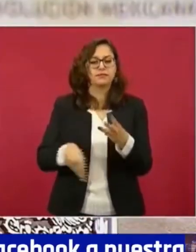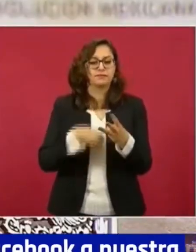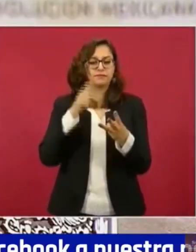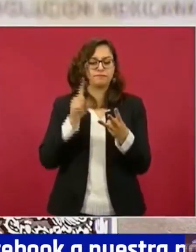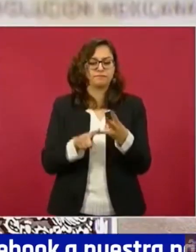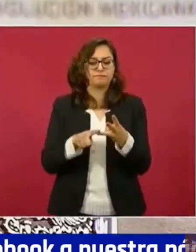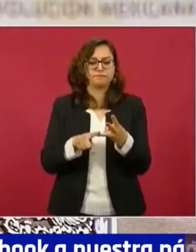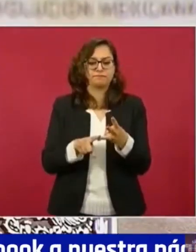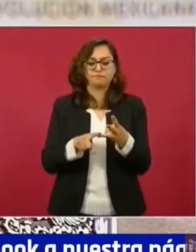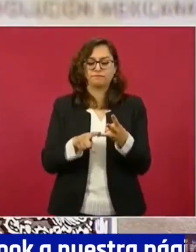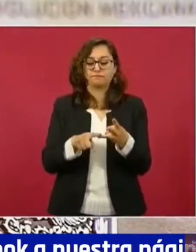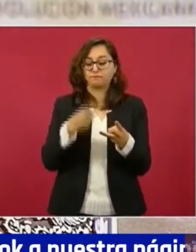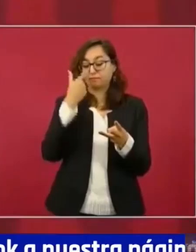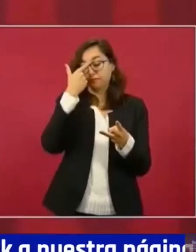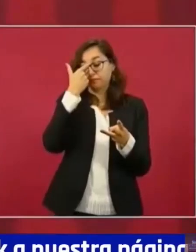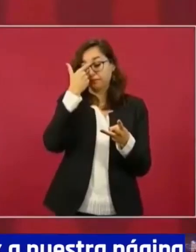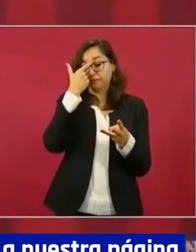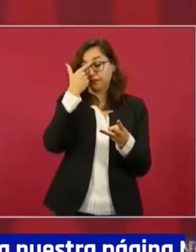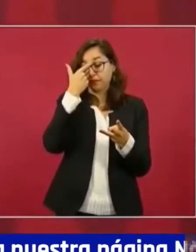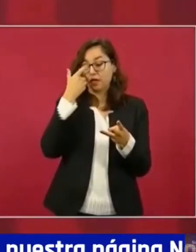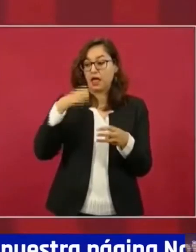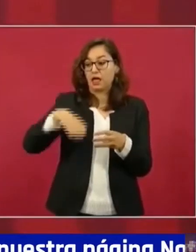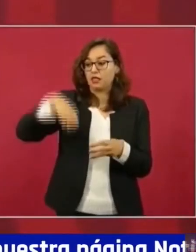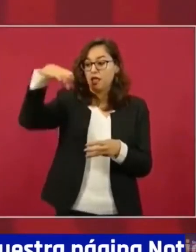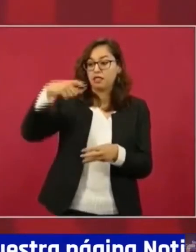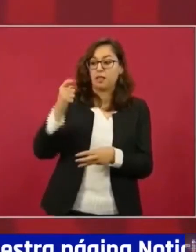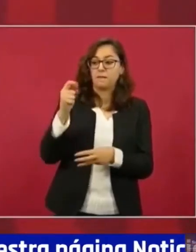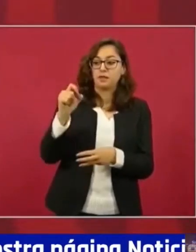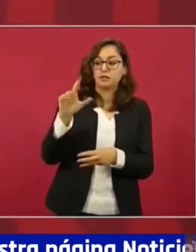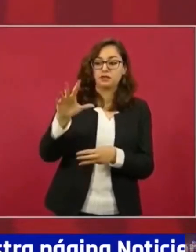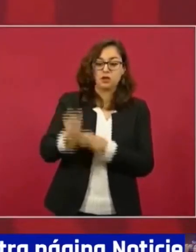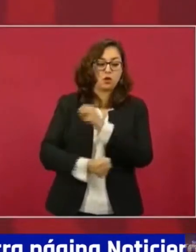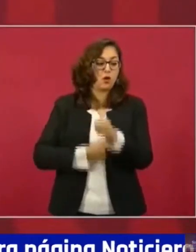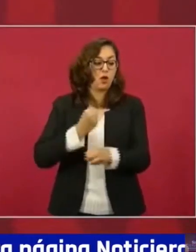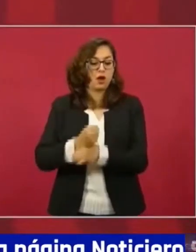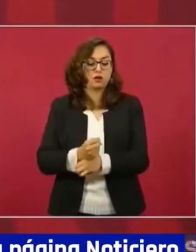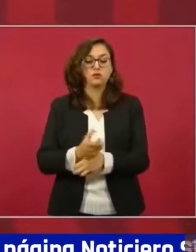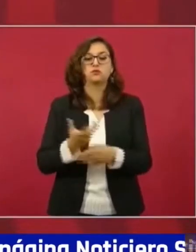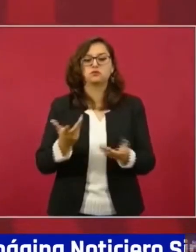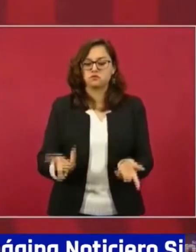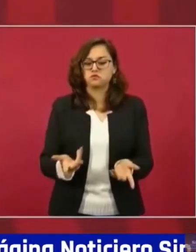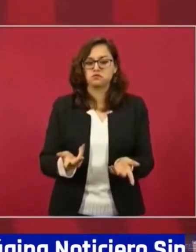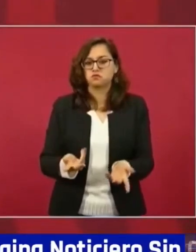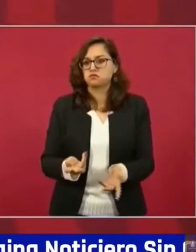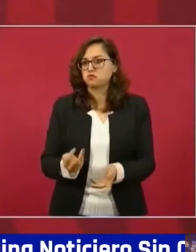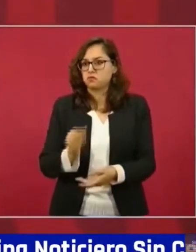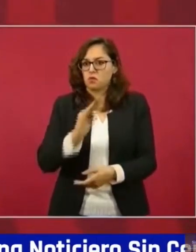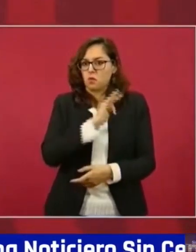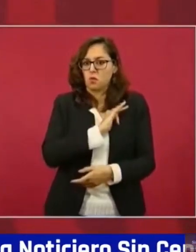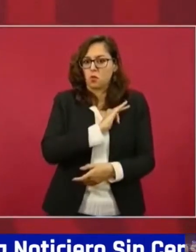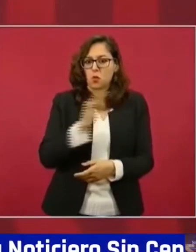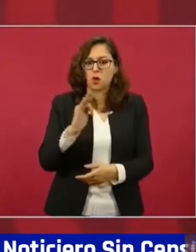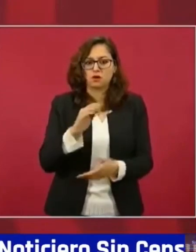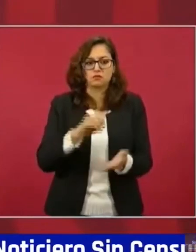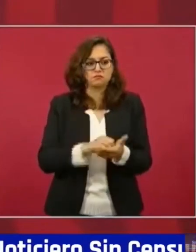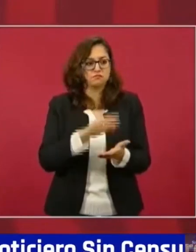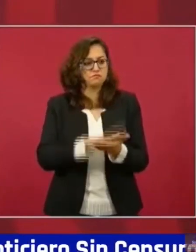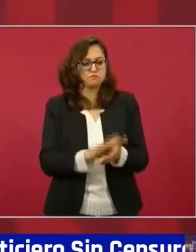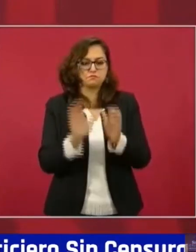ser mayor de 25 años de edad, y con ello se puede uno